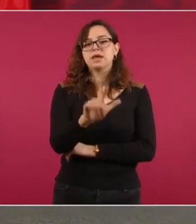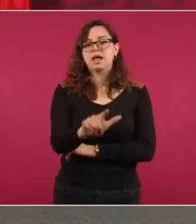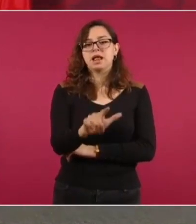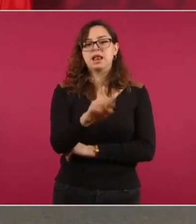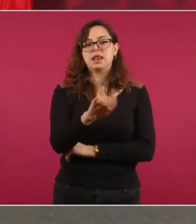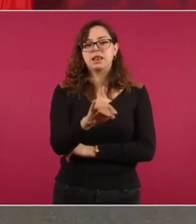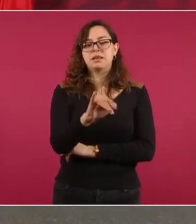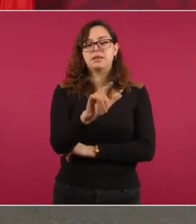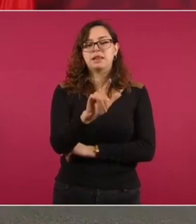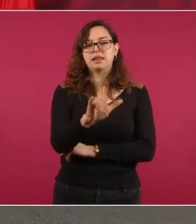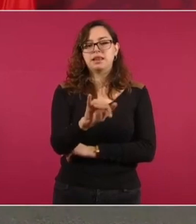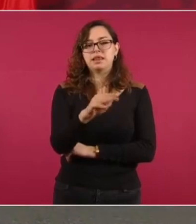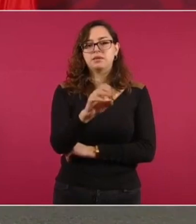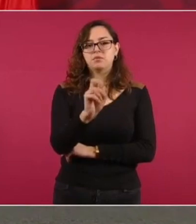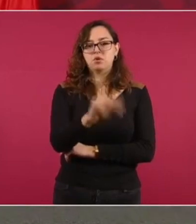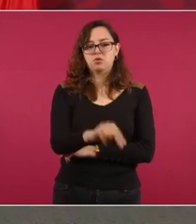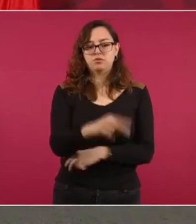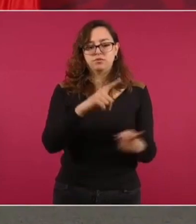y Zedillo,